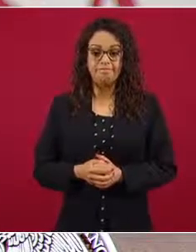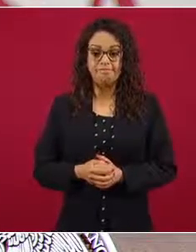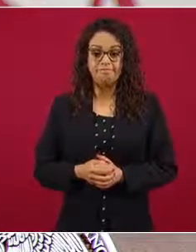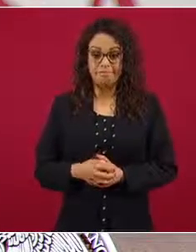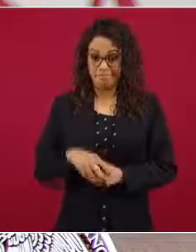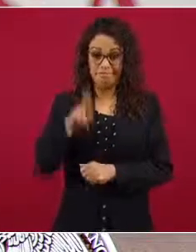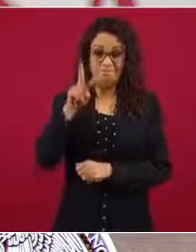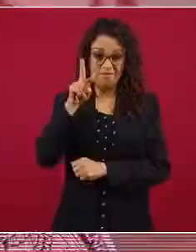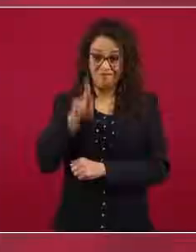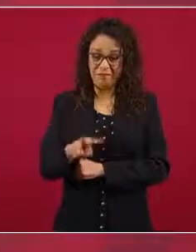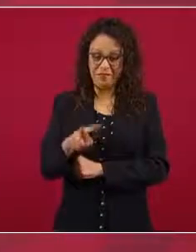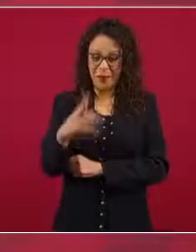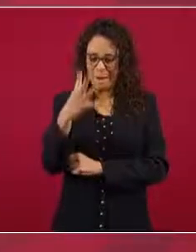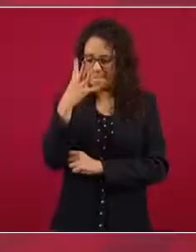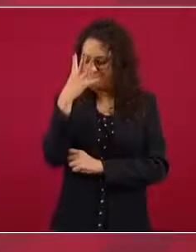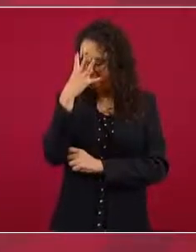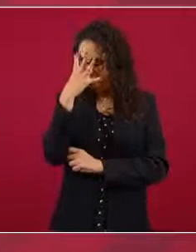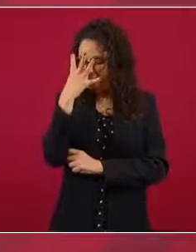da pena